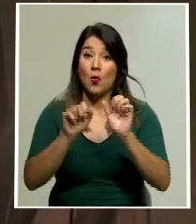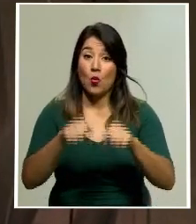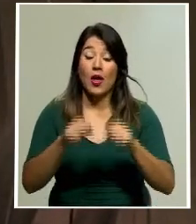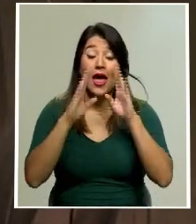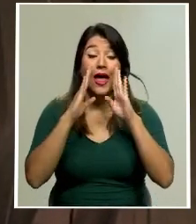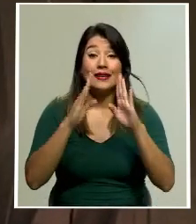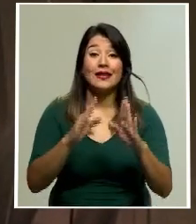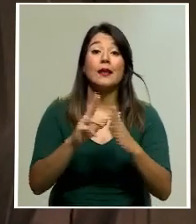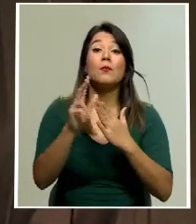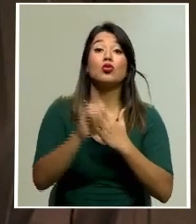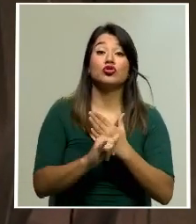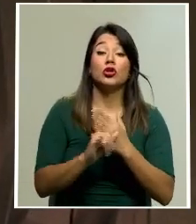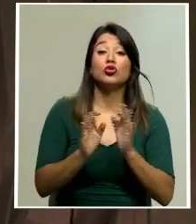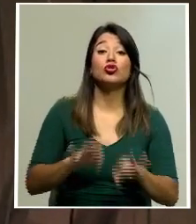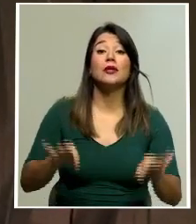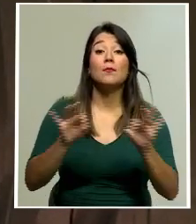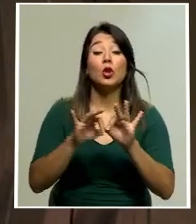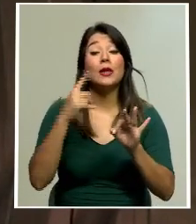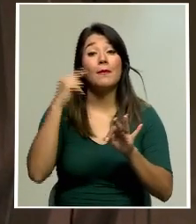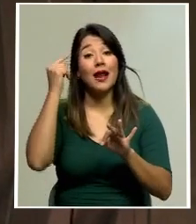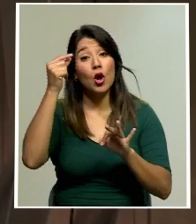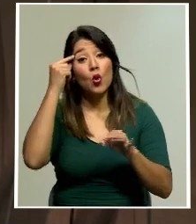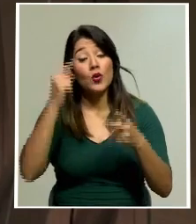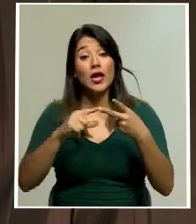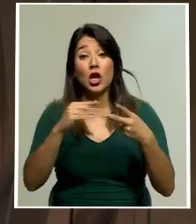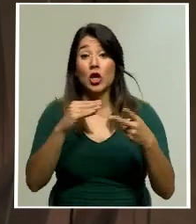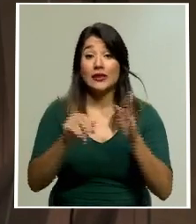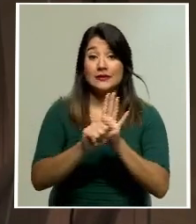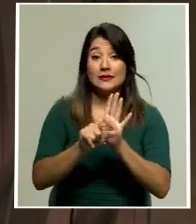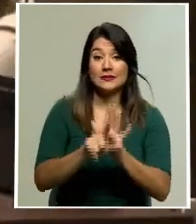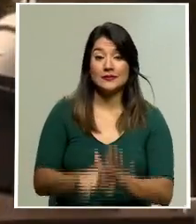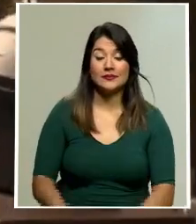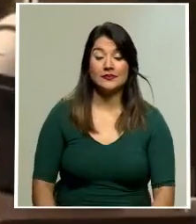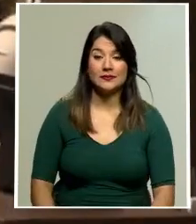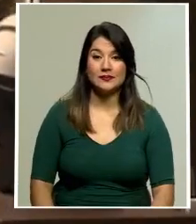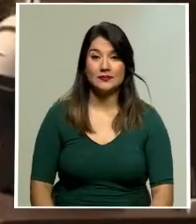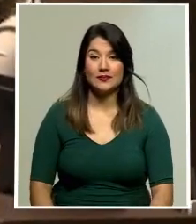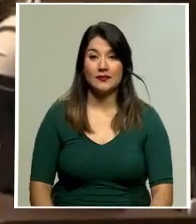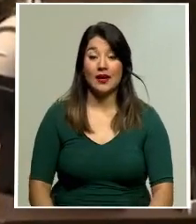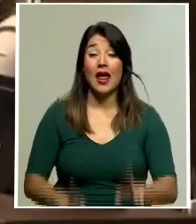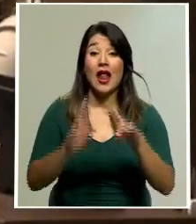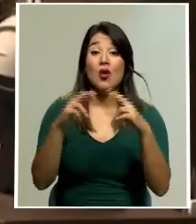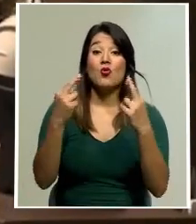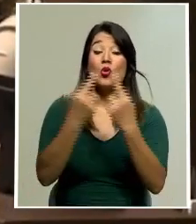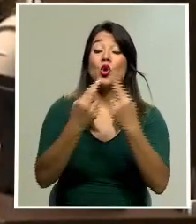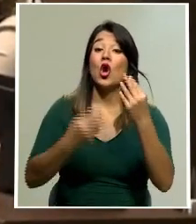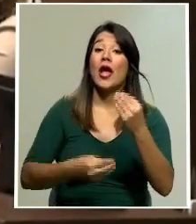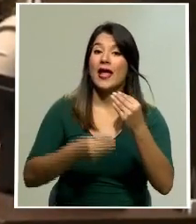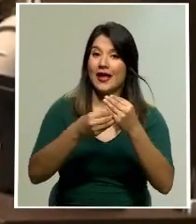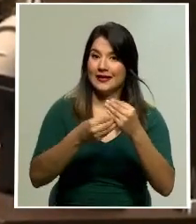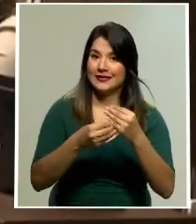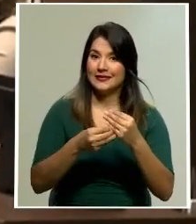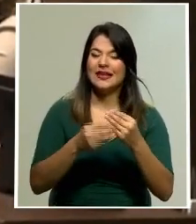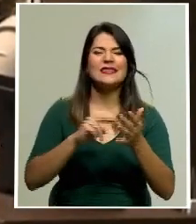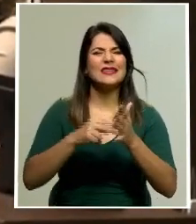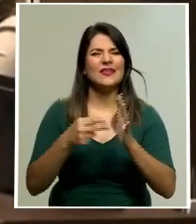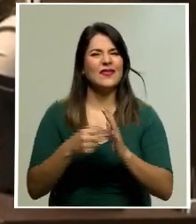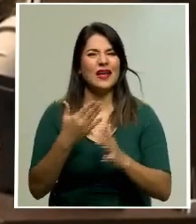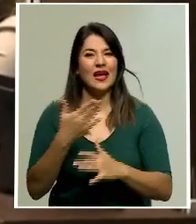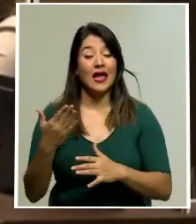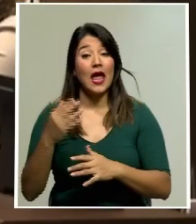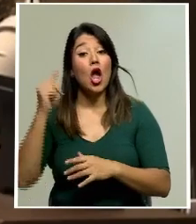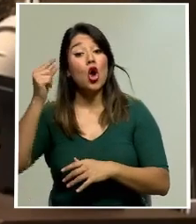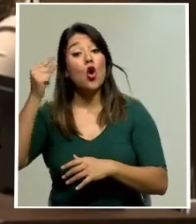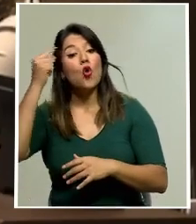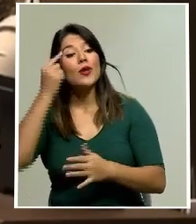Poder Ejecutivo como de los señores diputados y las señoras diputadas. Las sesiones extraordinarias, que es donde la Casa Presidencial lleva el control